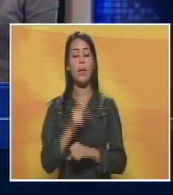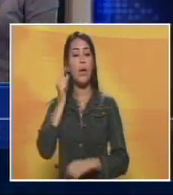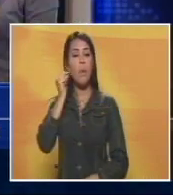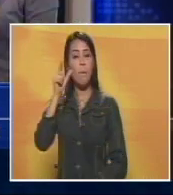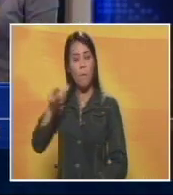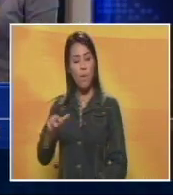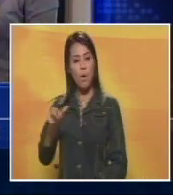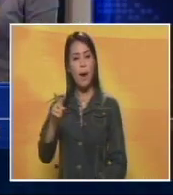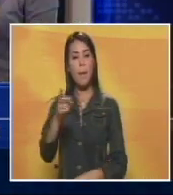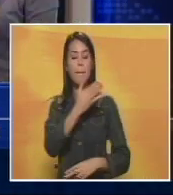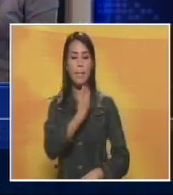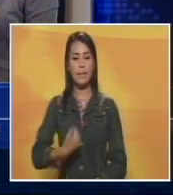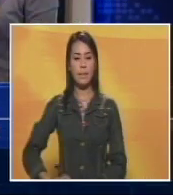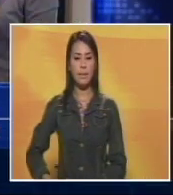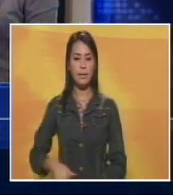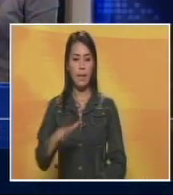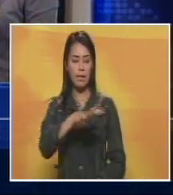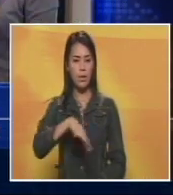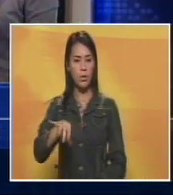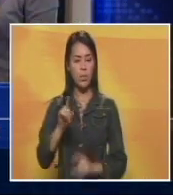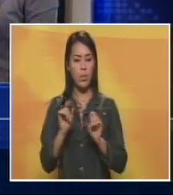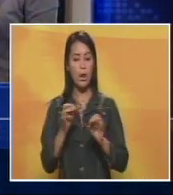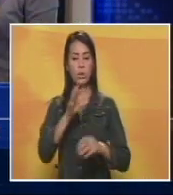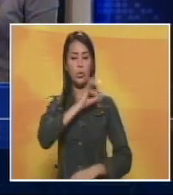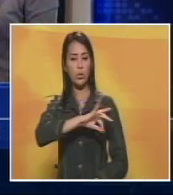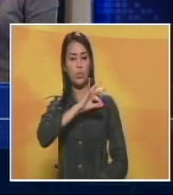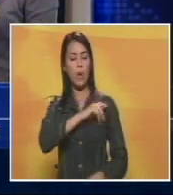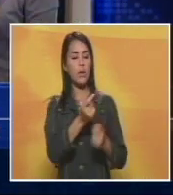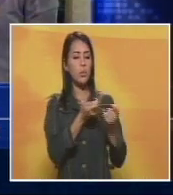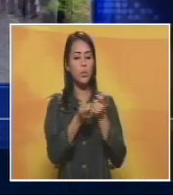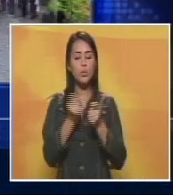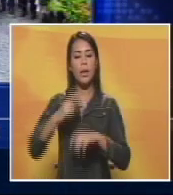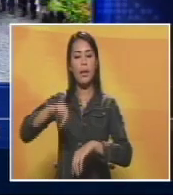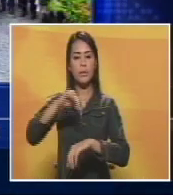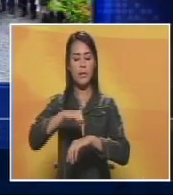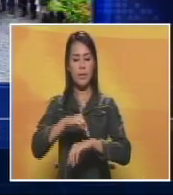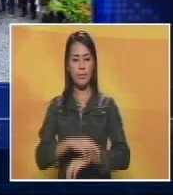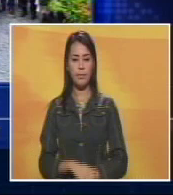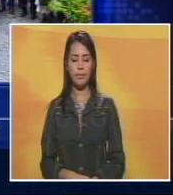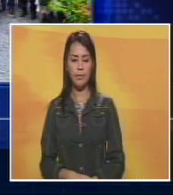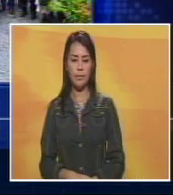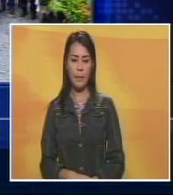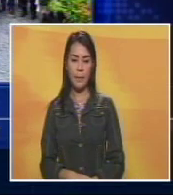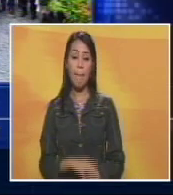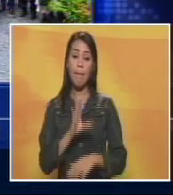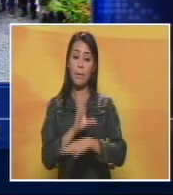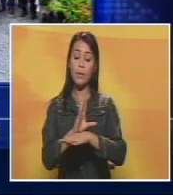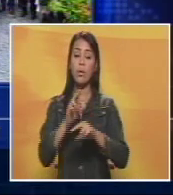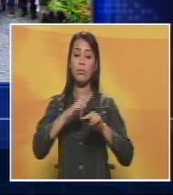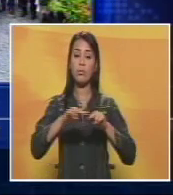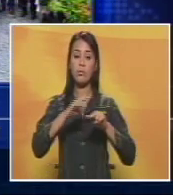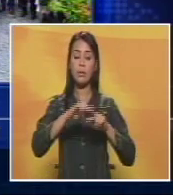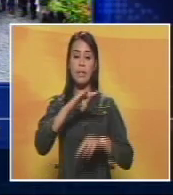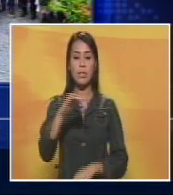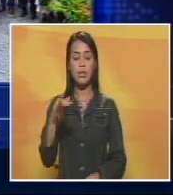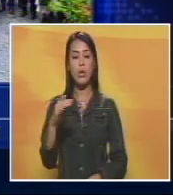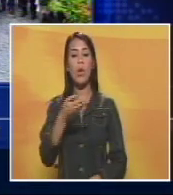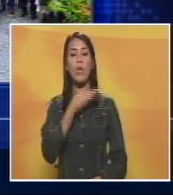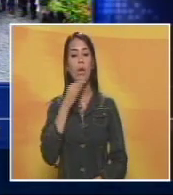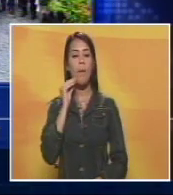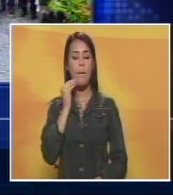Calderón Guerrero, presidenta de la Sala de Casación Social y coordinadora nacional de la Jurisdicción de Protección de Niños, Niñas y